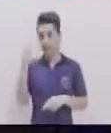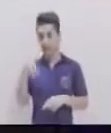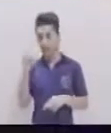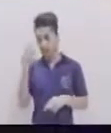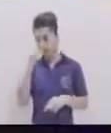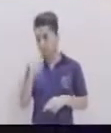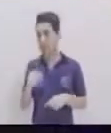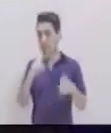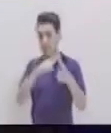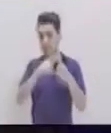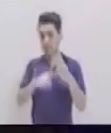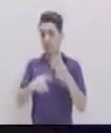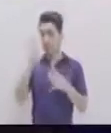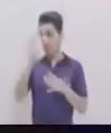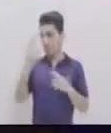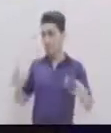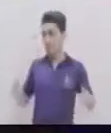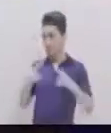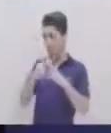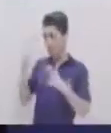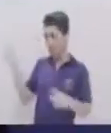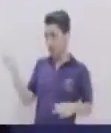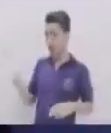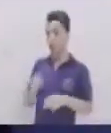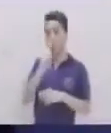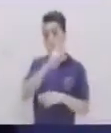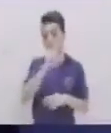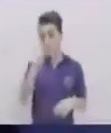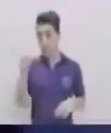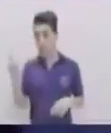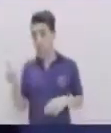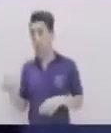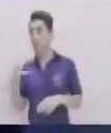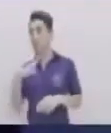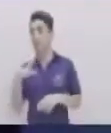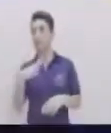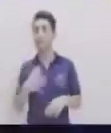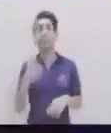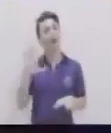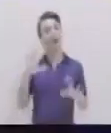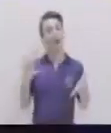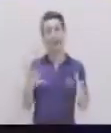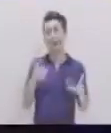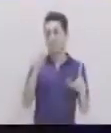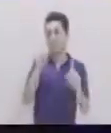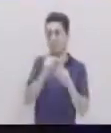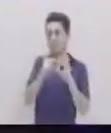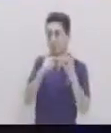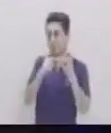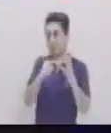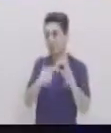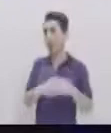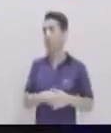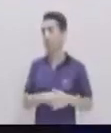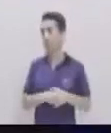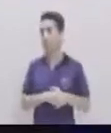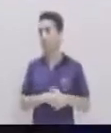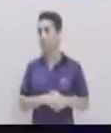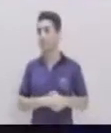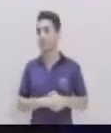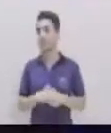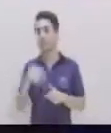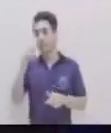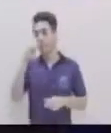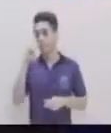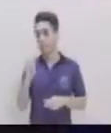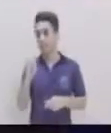Alutate, Impala y Tecuambú. Cada uno de estos 4 volcanes tiene una característica peculiar. En